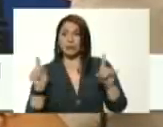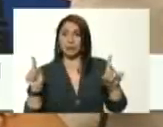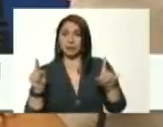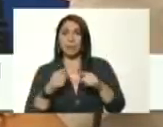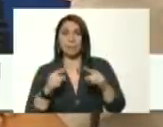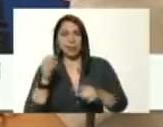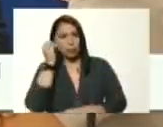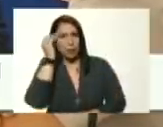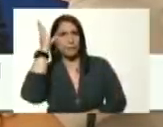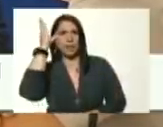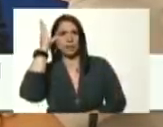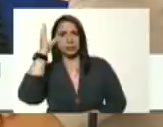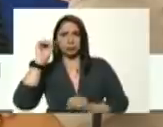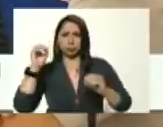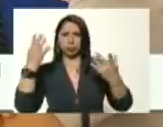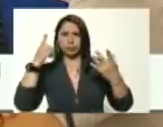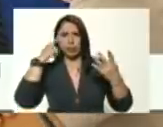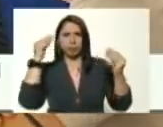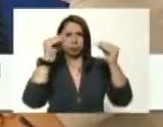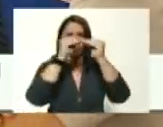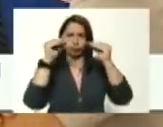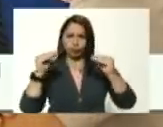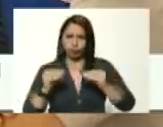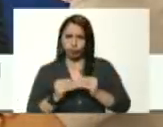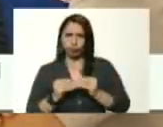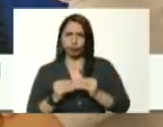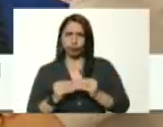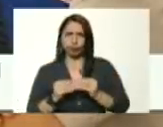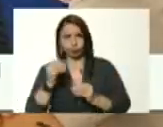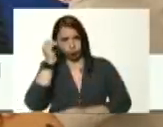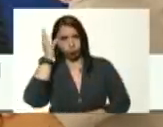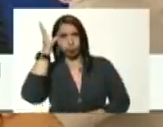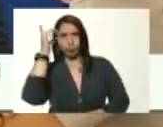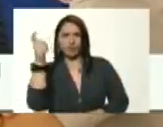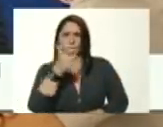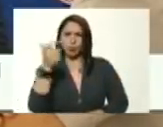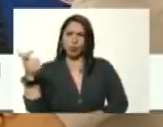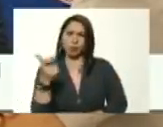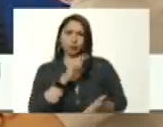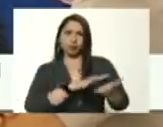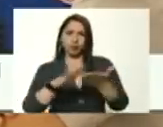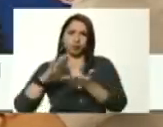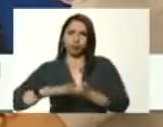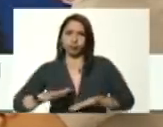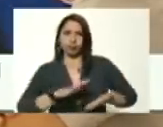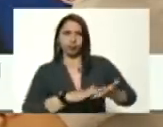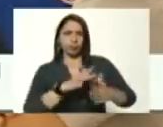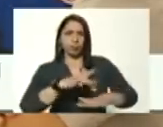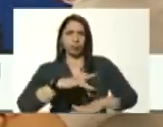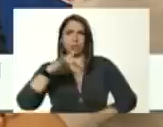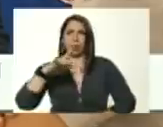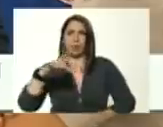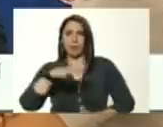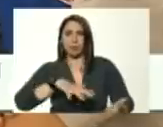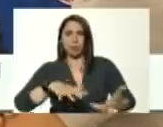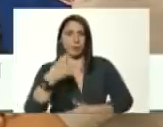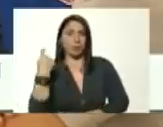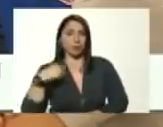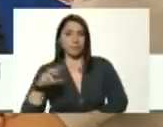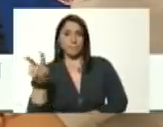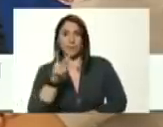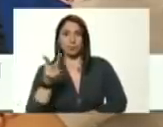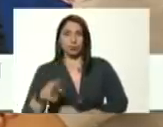capaces de lograr acuerdos ser capaces de buscar soluciones a los graves problemas que tiene venezuela